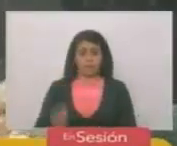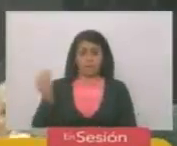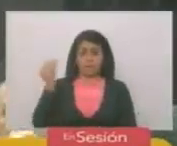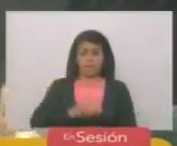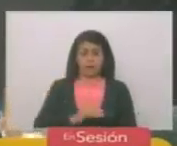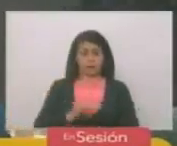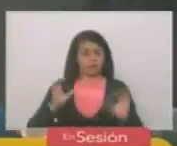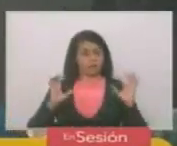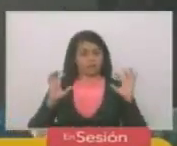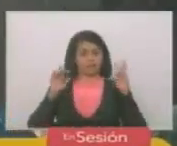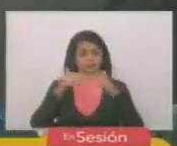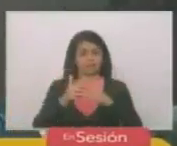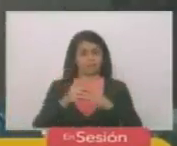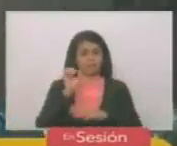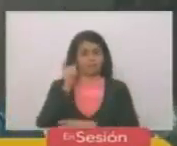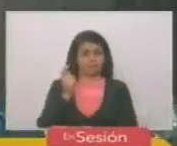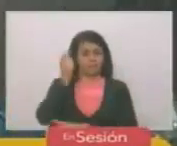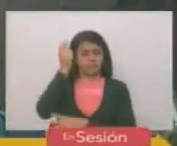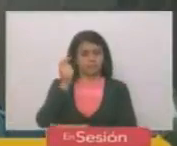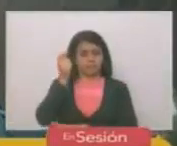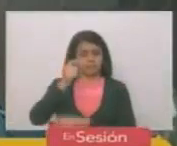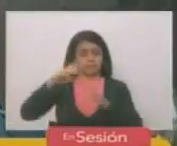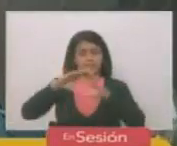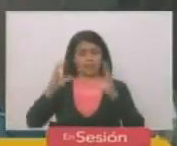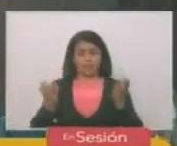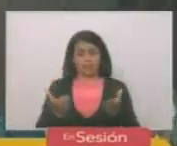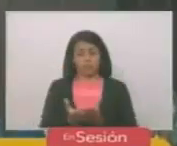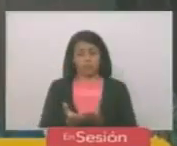foro parlamentario del mundo.